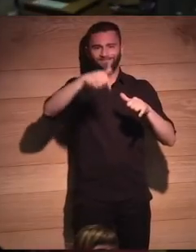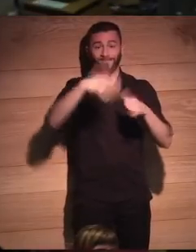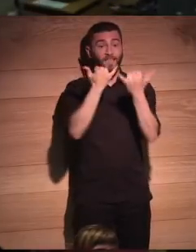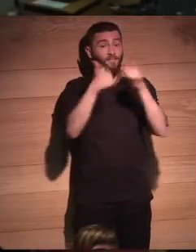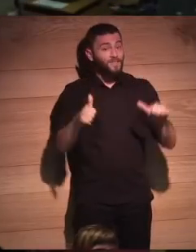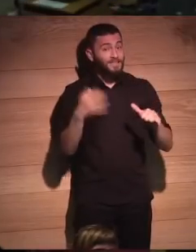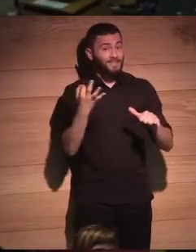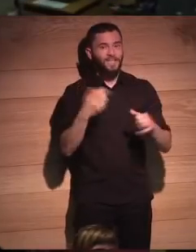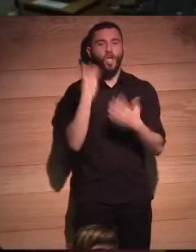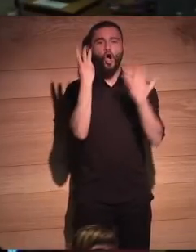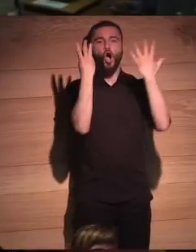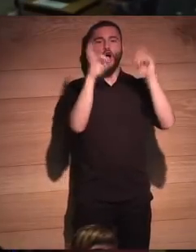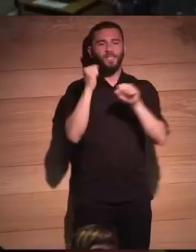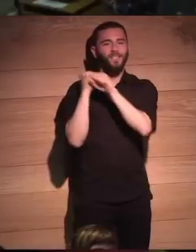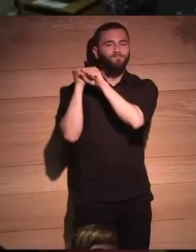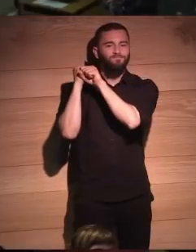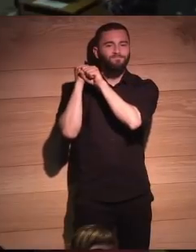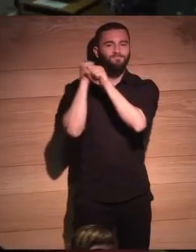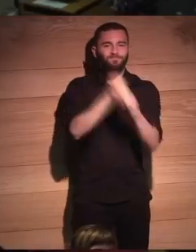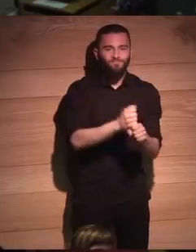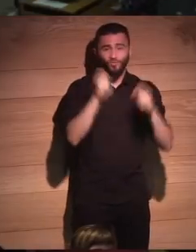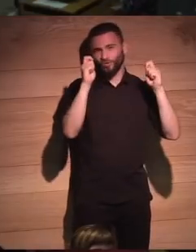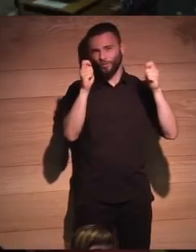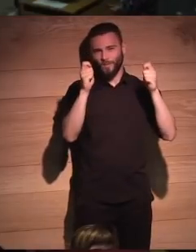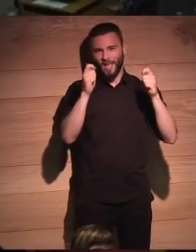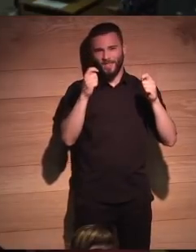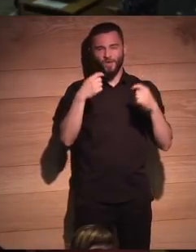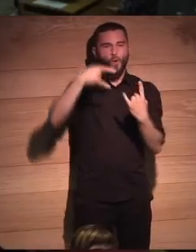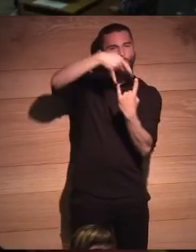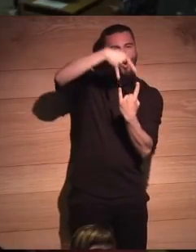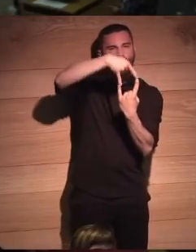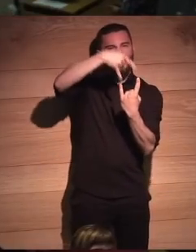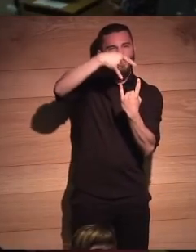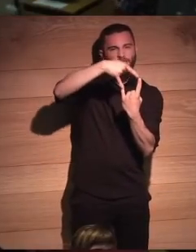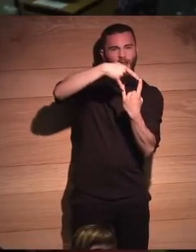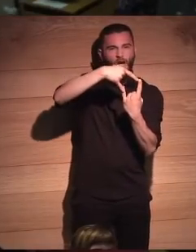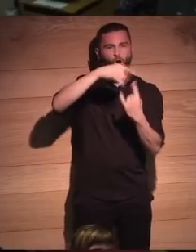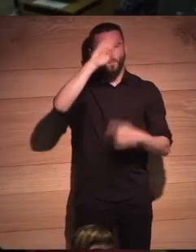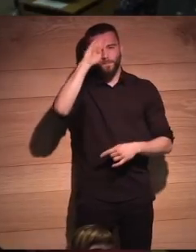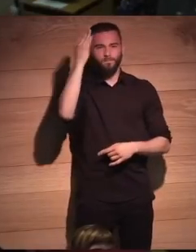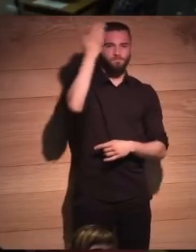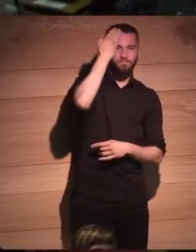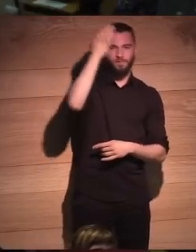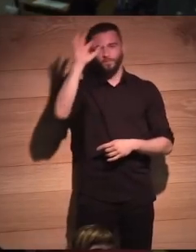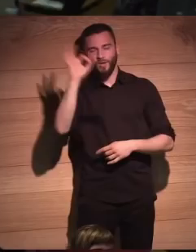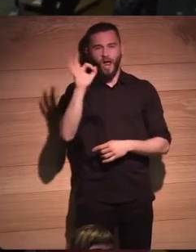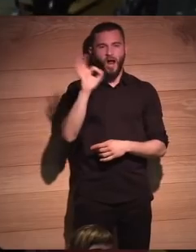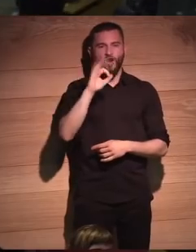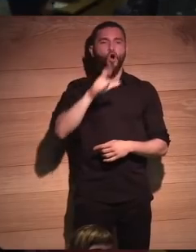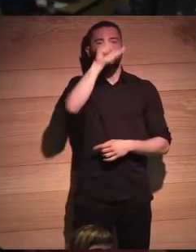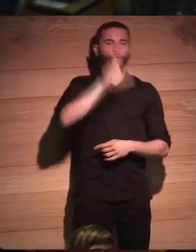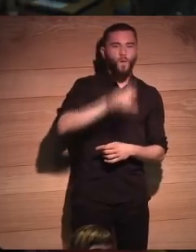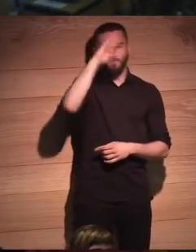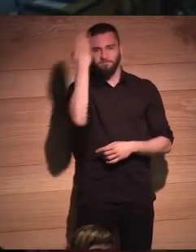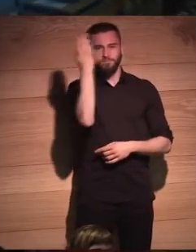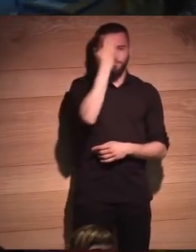celebrar el 80 cumpleaños. No sé si era un murciélago bipolar o un humano bipolar. Bueno, era una persona